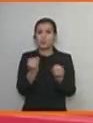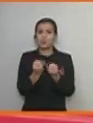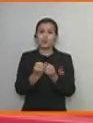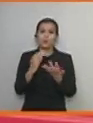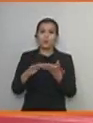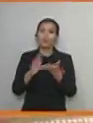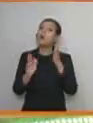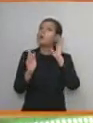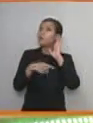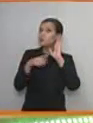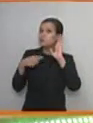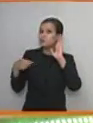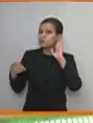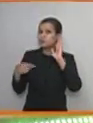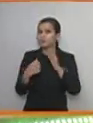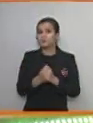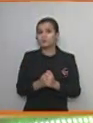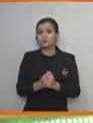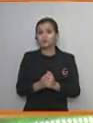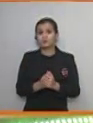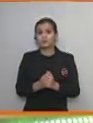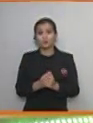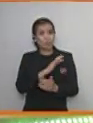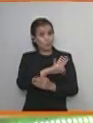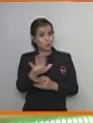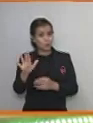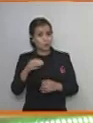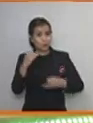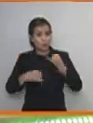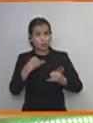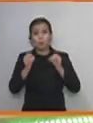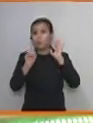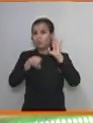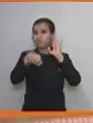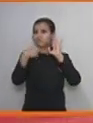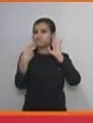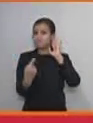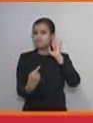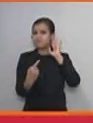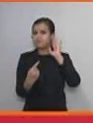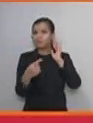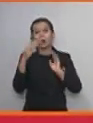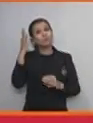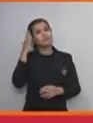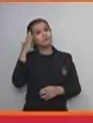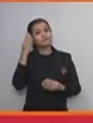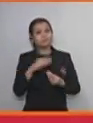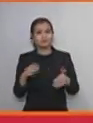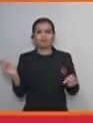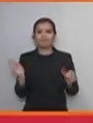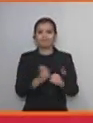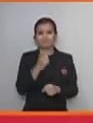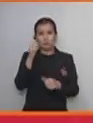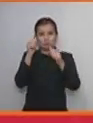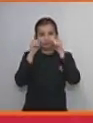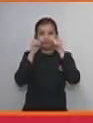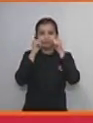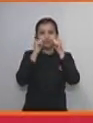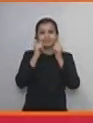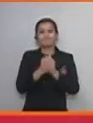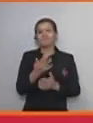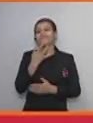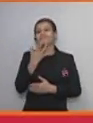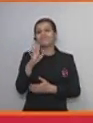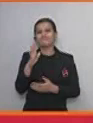mismo monto invertido en la diaria. Pero si sos jugador para más uno, el número favorecido para esta tarde es, atentos y